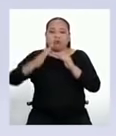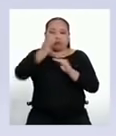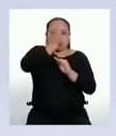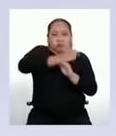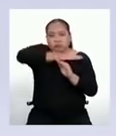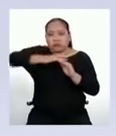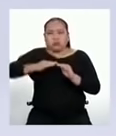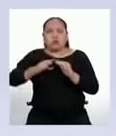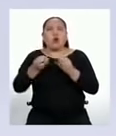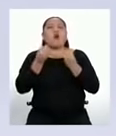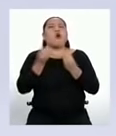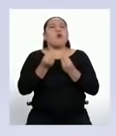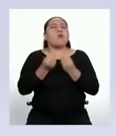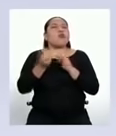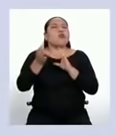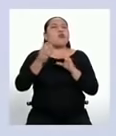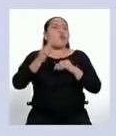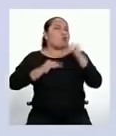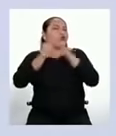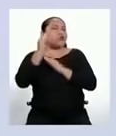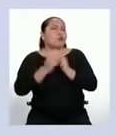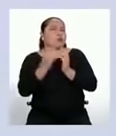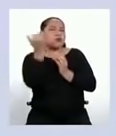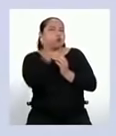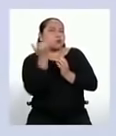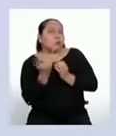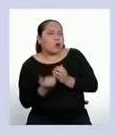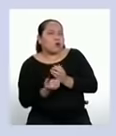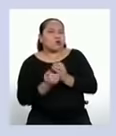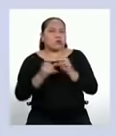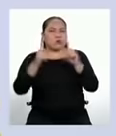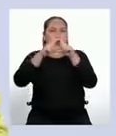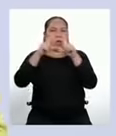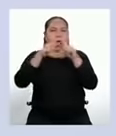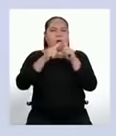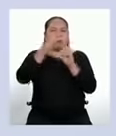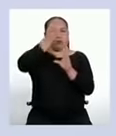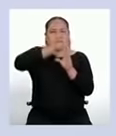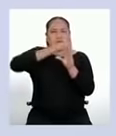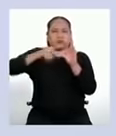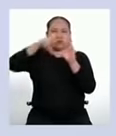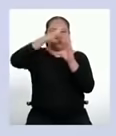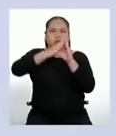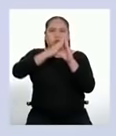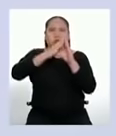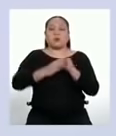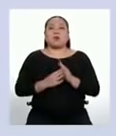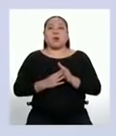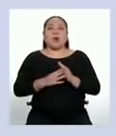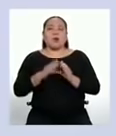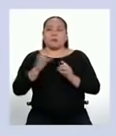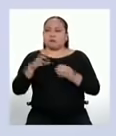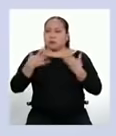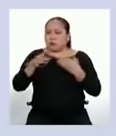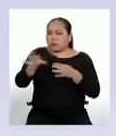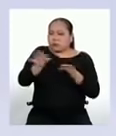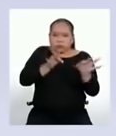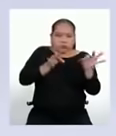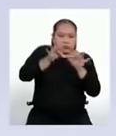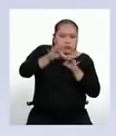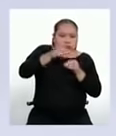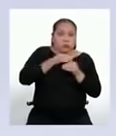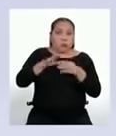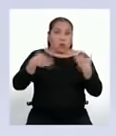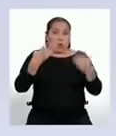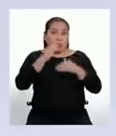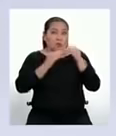Entonces, ¿cómo podemos construir un triángulo? ¿Tú crees que si juntamos 3 segmentos de cualquier longitud podremos construir un triángulo, o